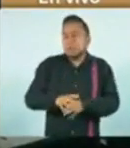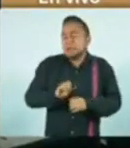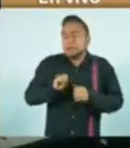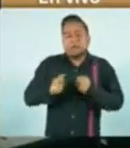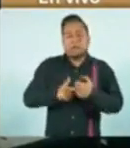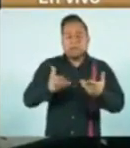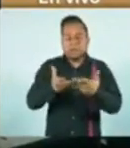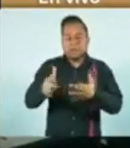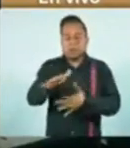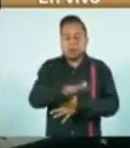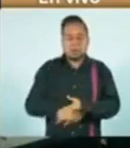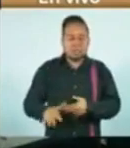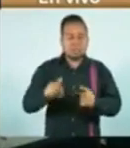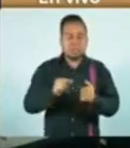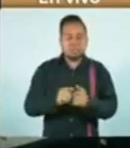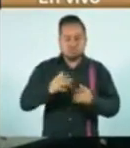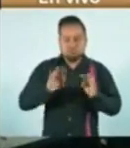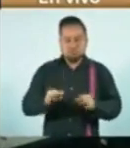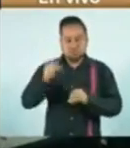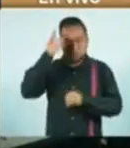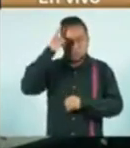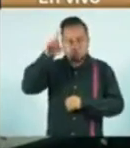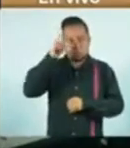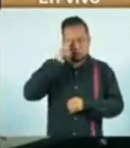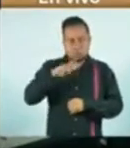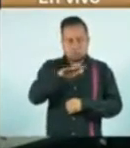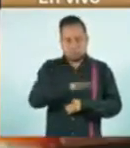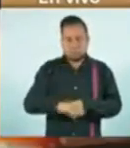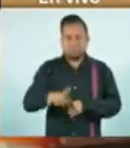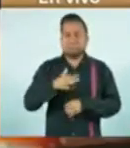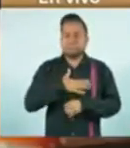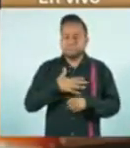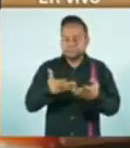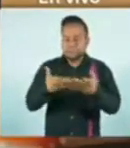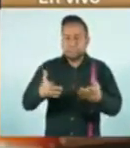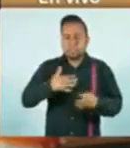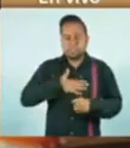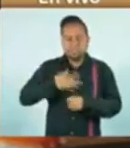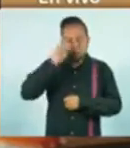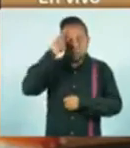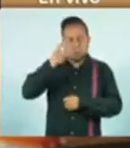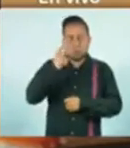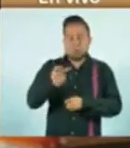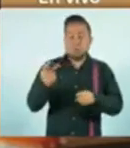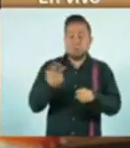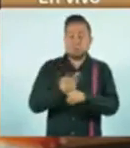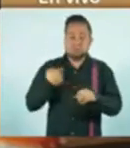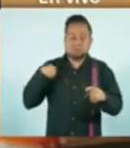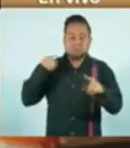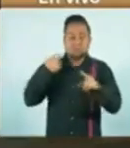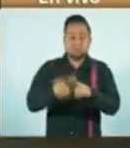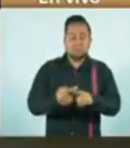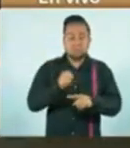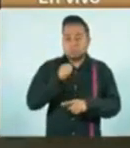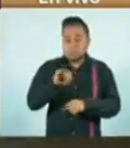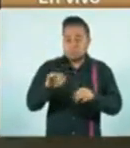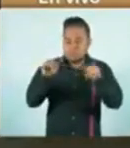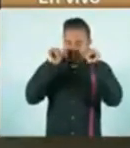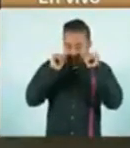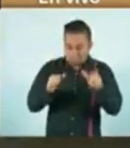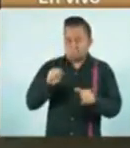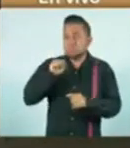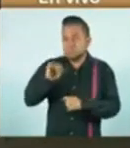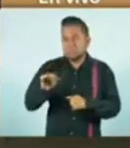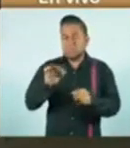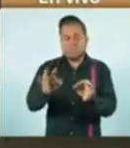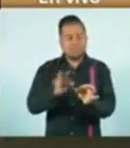ya paso a ser dueño realmente de este pedacito de tierra, ¿no? Ese es el resultado, ¿no? De que sí nos voltearon a ver y que sí se